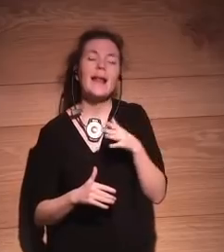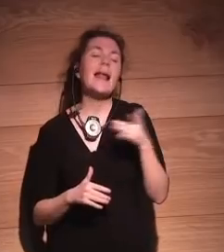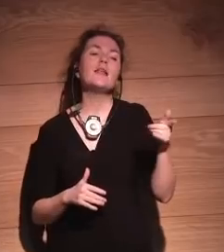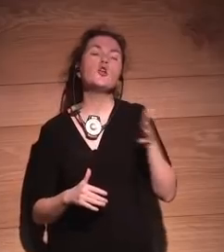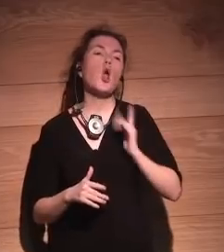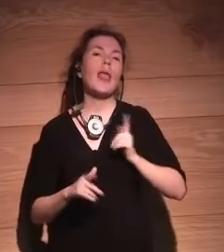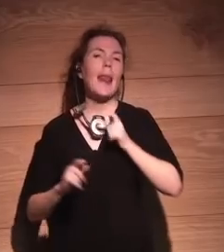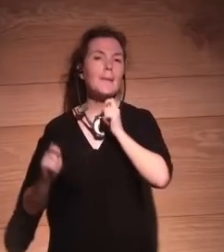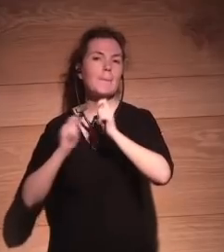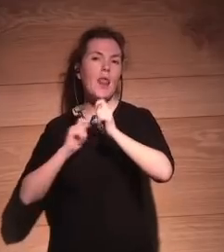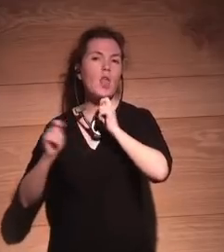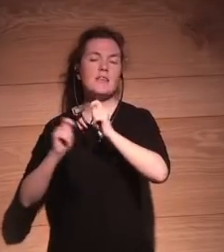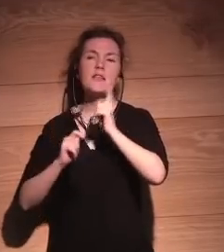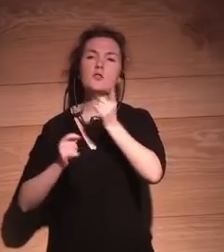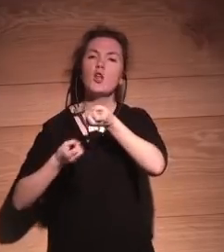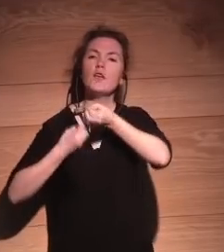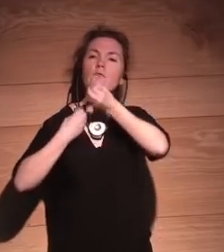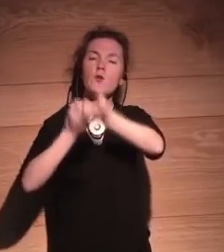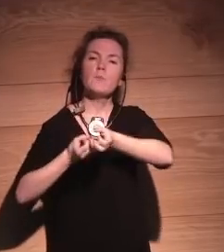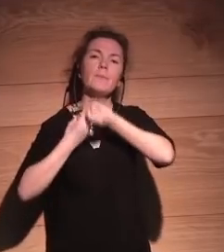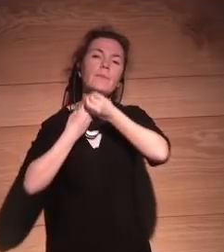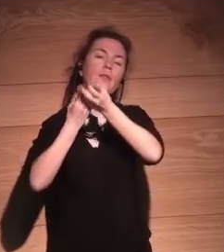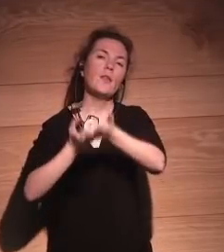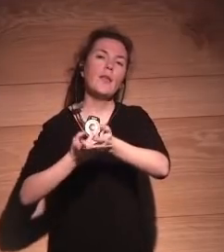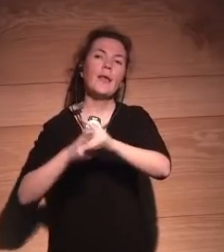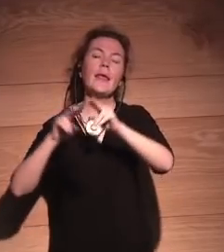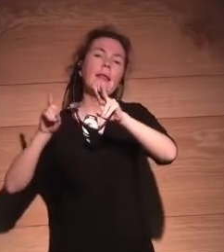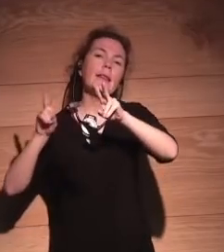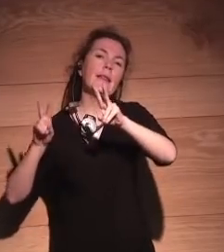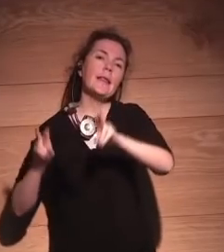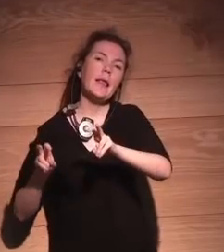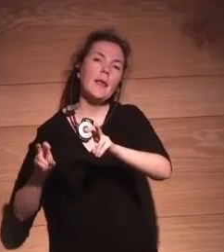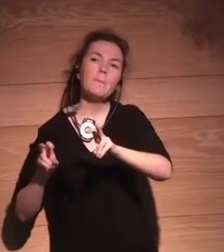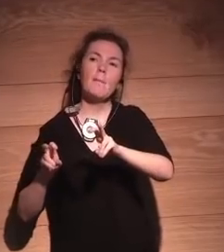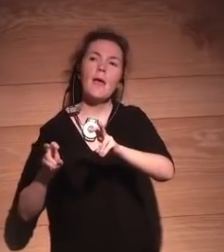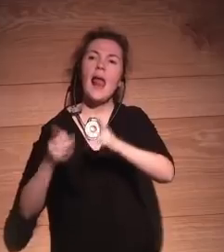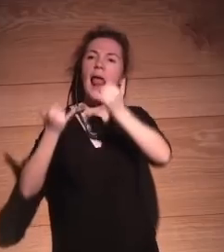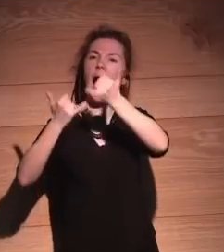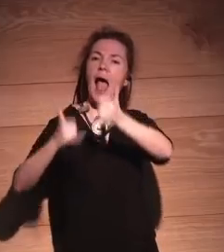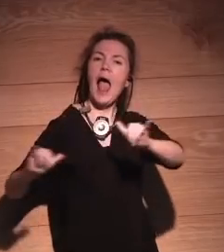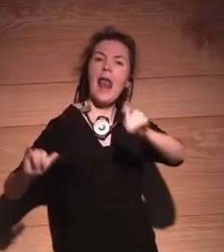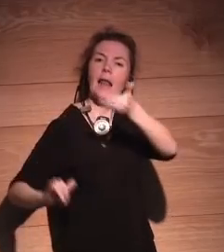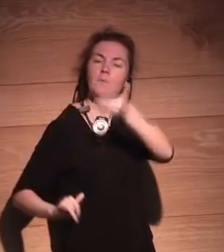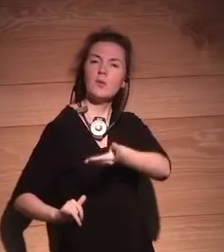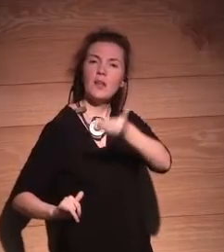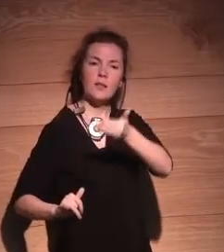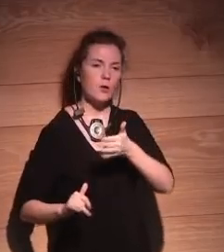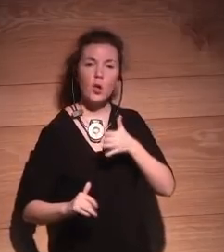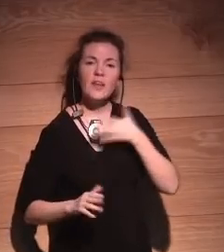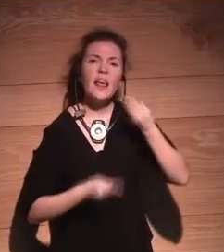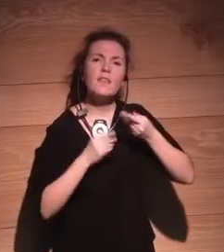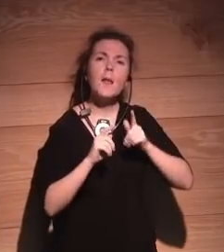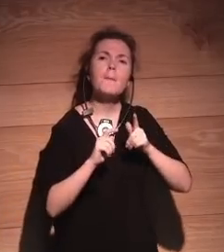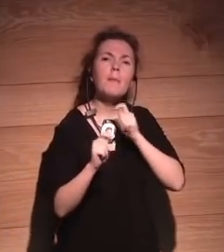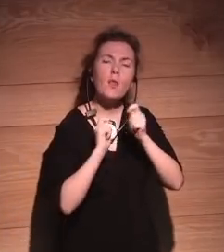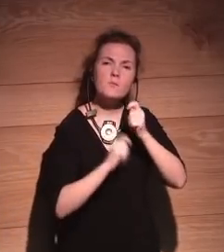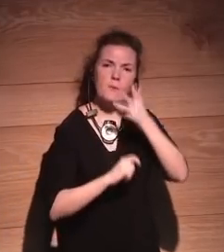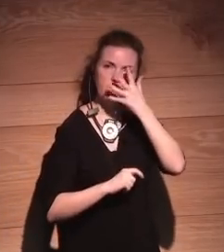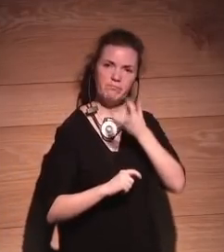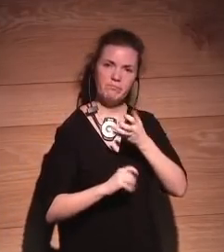periodista que dan información acerca de las grandes galas. Quieren hacer periodismo